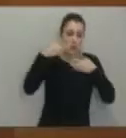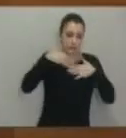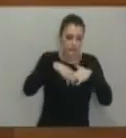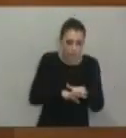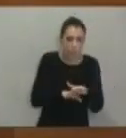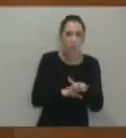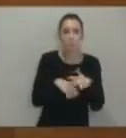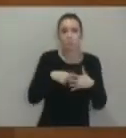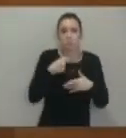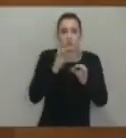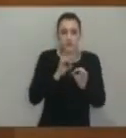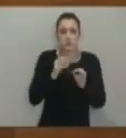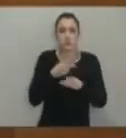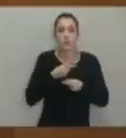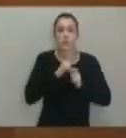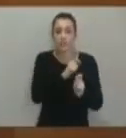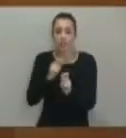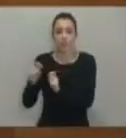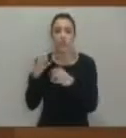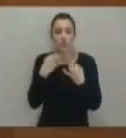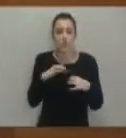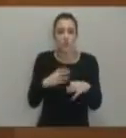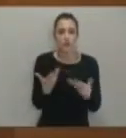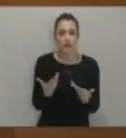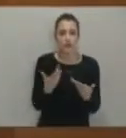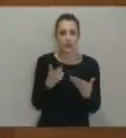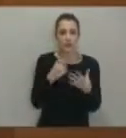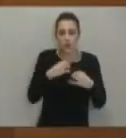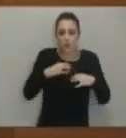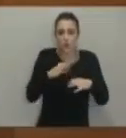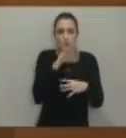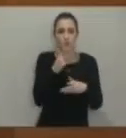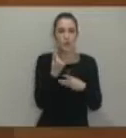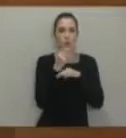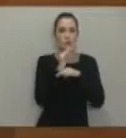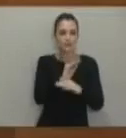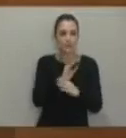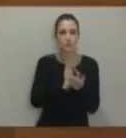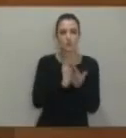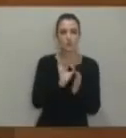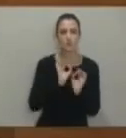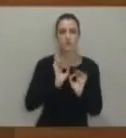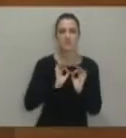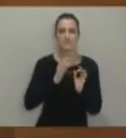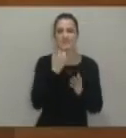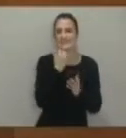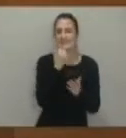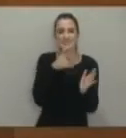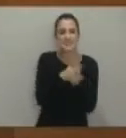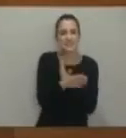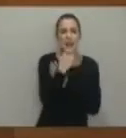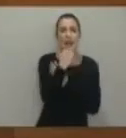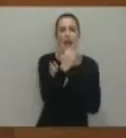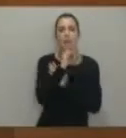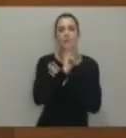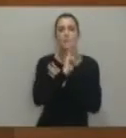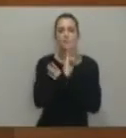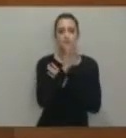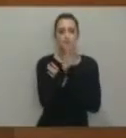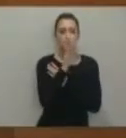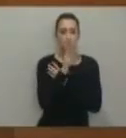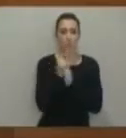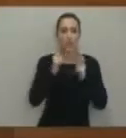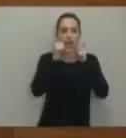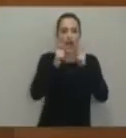usuarios de forma regular, tan regular como que la prestación de ese servicio constituía un requisito indispensable para poder